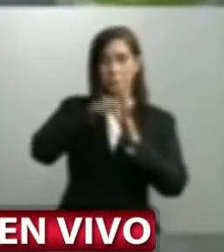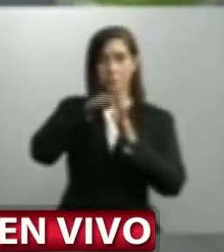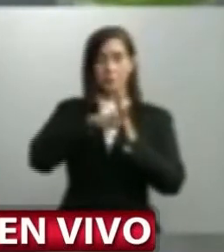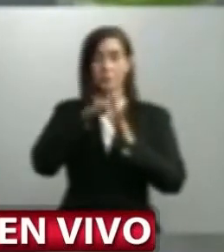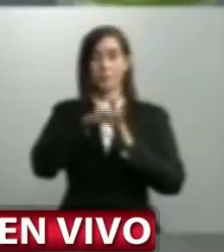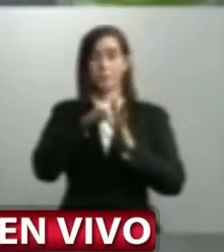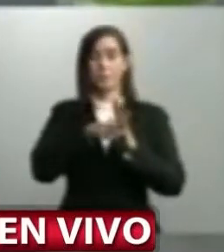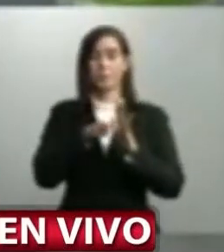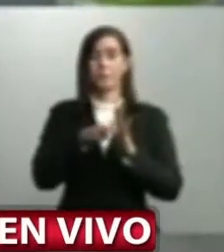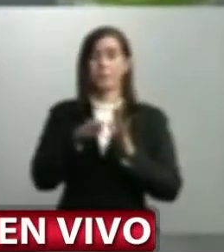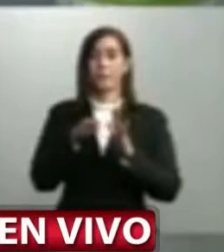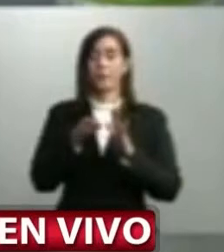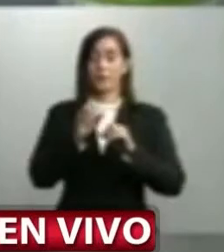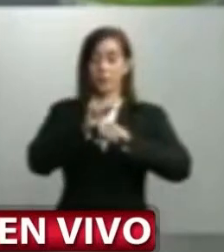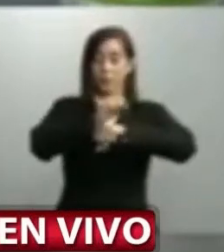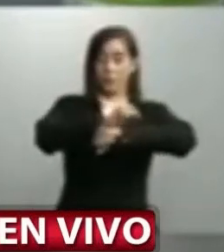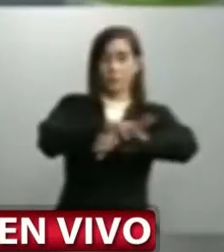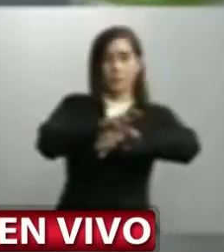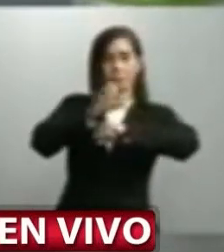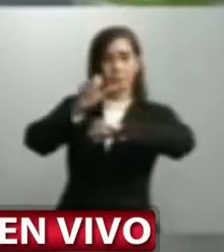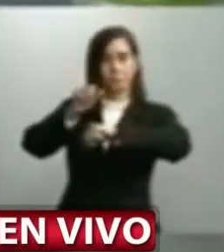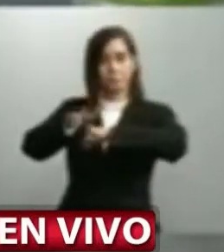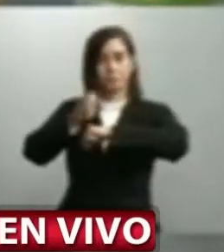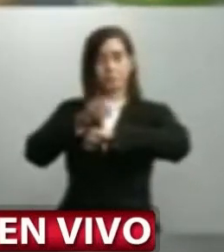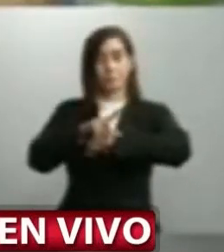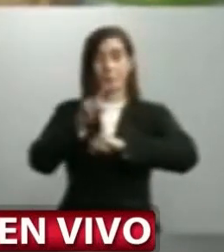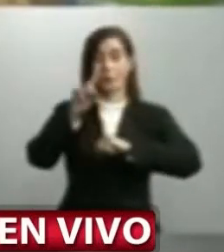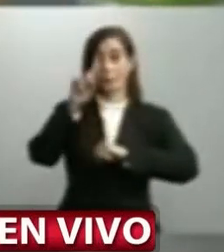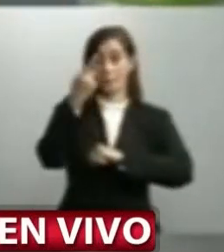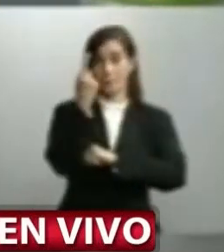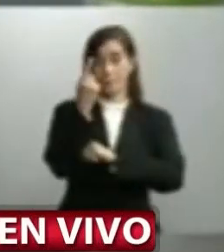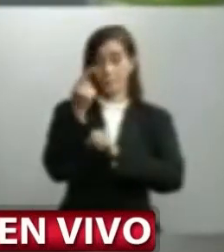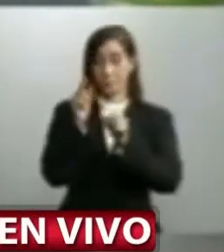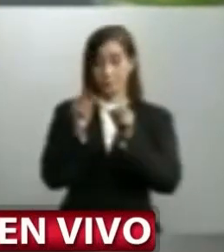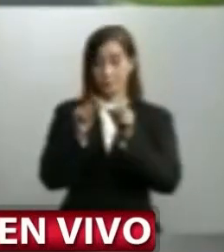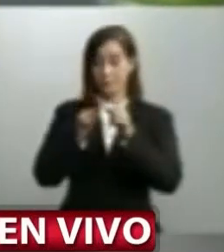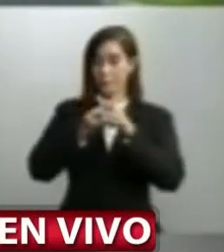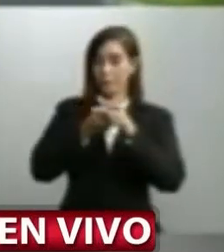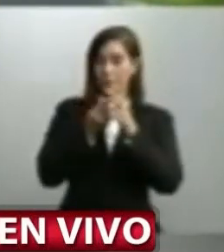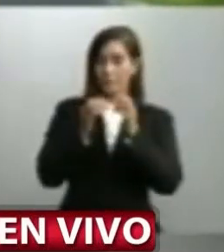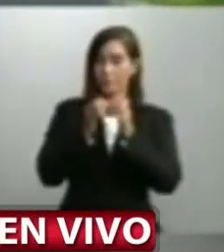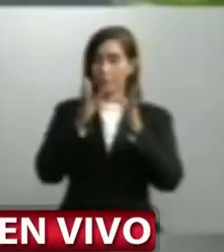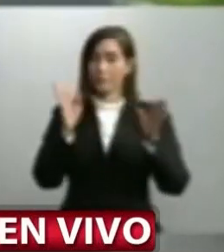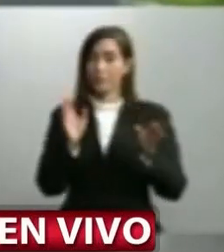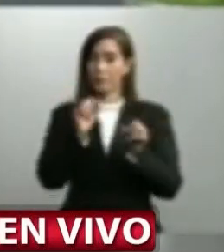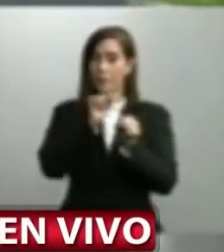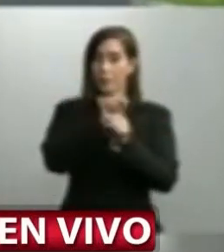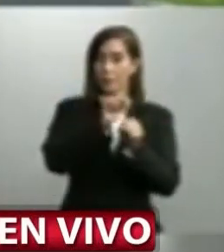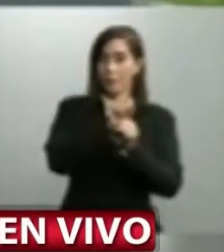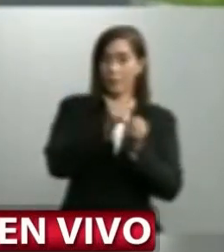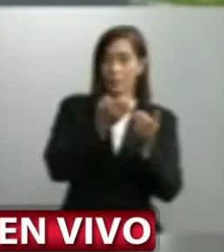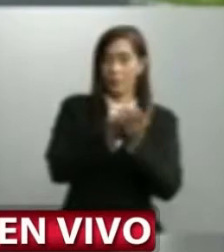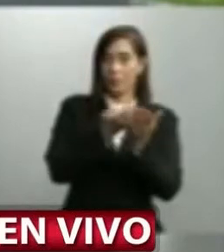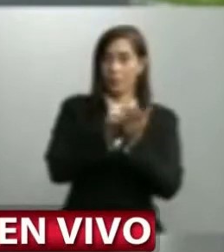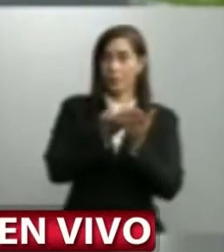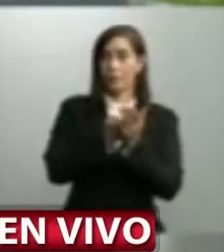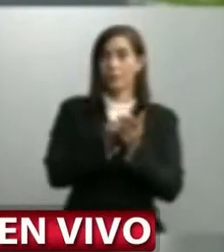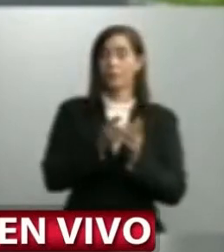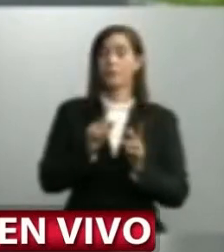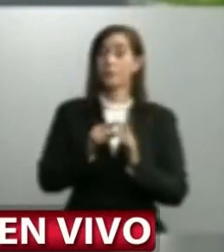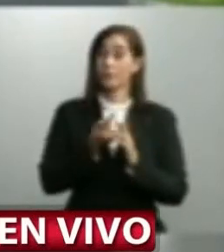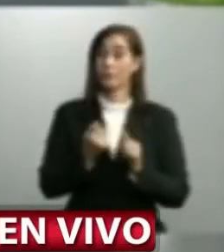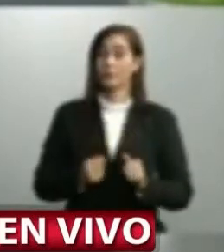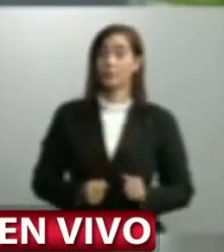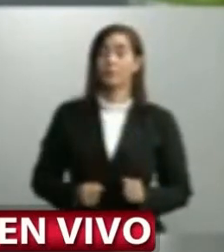la transmisión durante esta primera fase de apertura económica que se ha